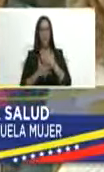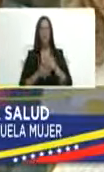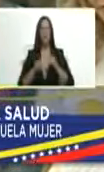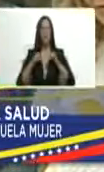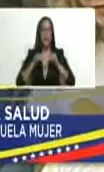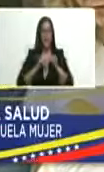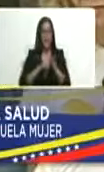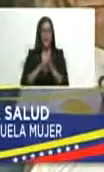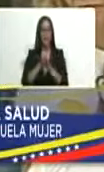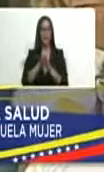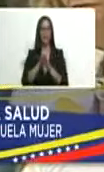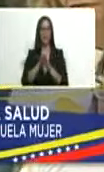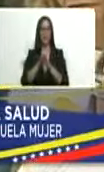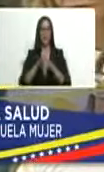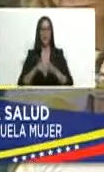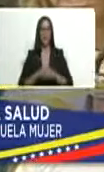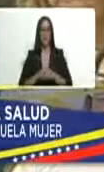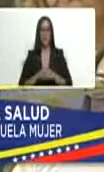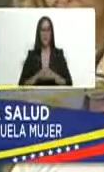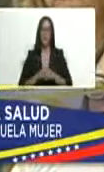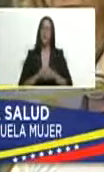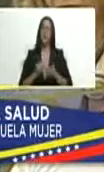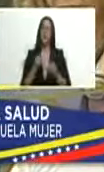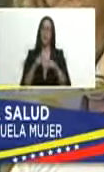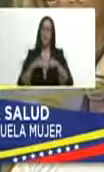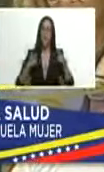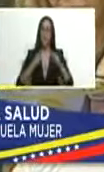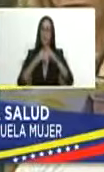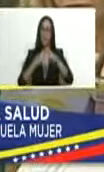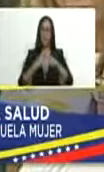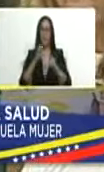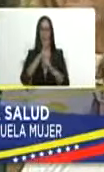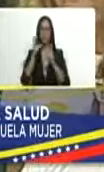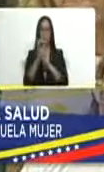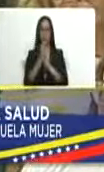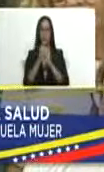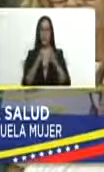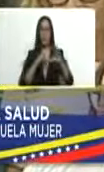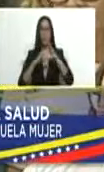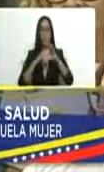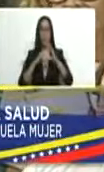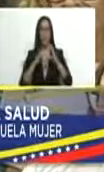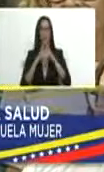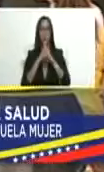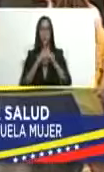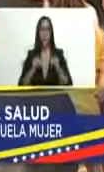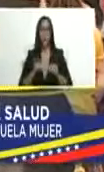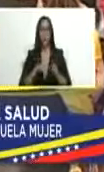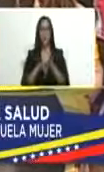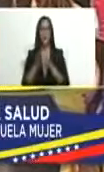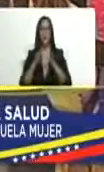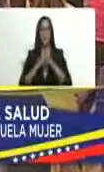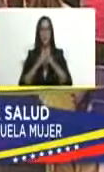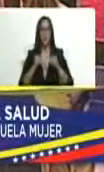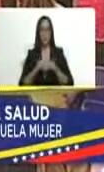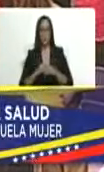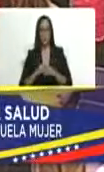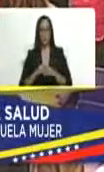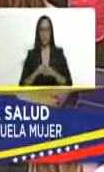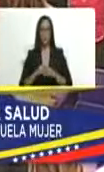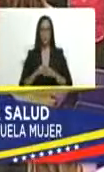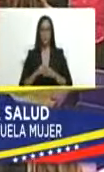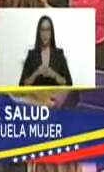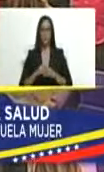los créditos, los emprendimientos, para que avance la cultura, la comunicación, todo, para que avance todo, pues.